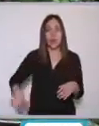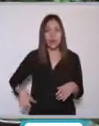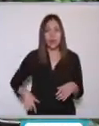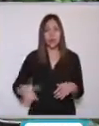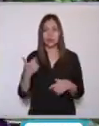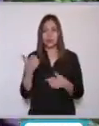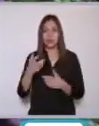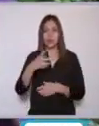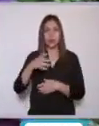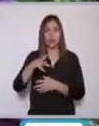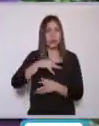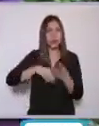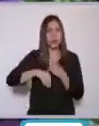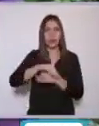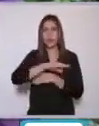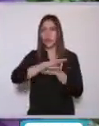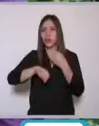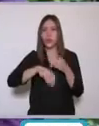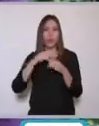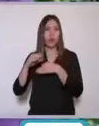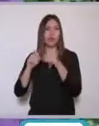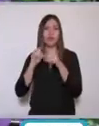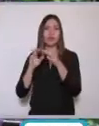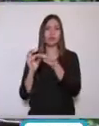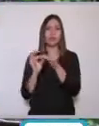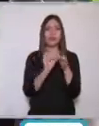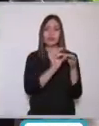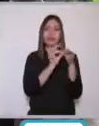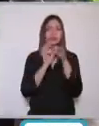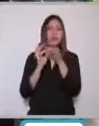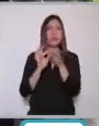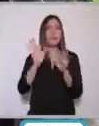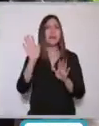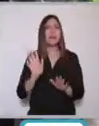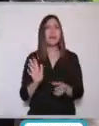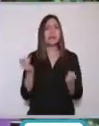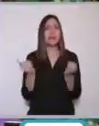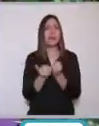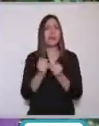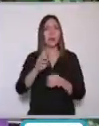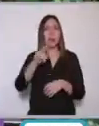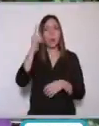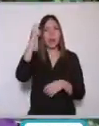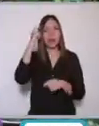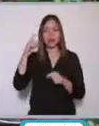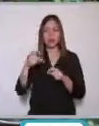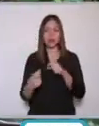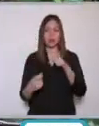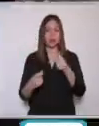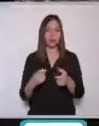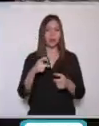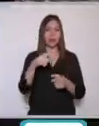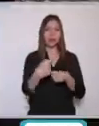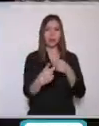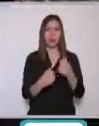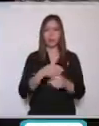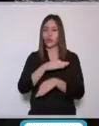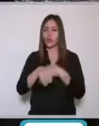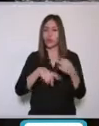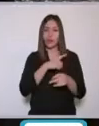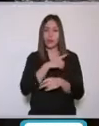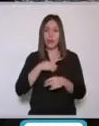la economía, todo va ligado, todo es un mismo rompecabezas. Aquí se están tratando de arreglar las piezas en